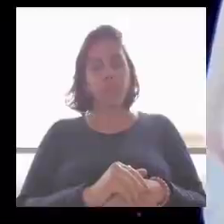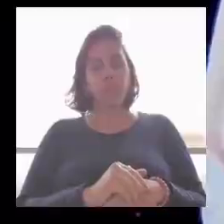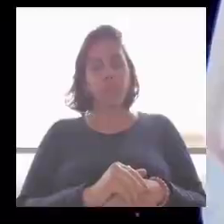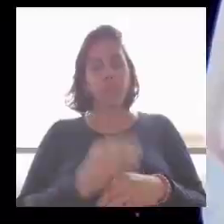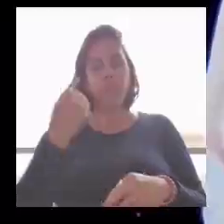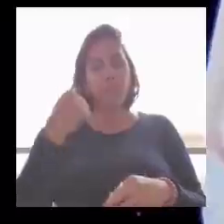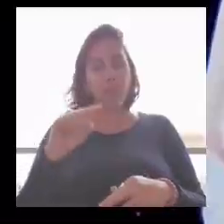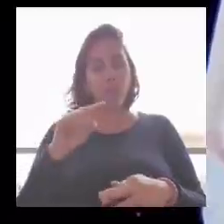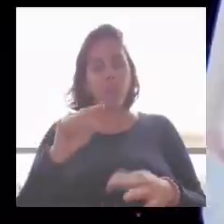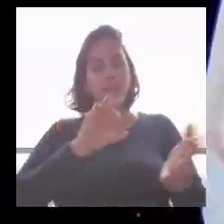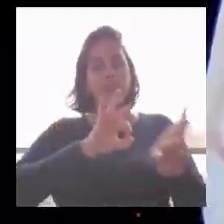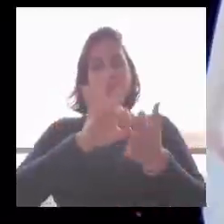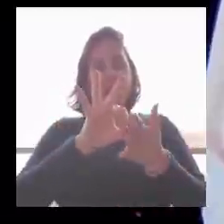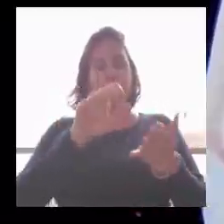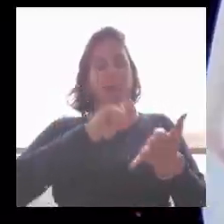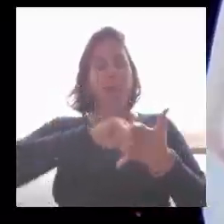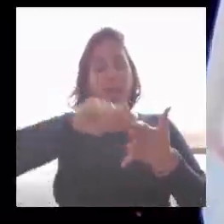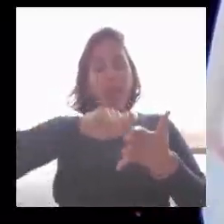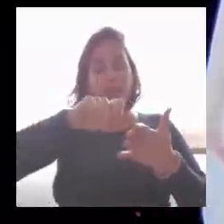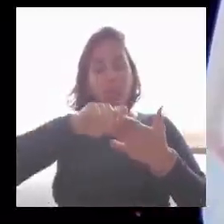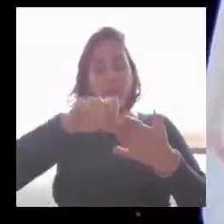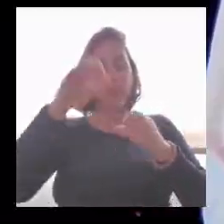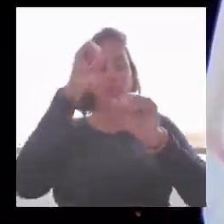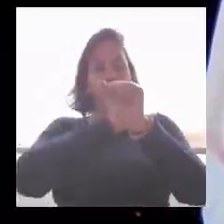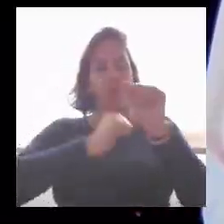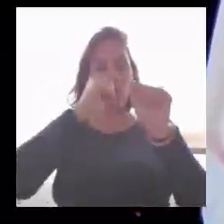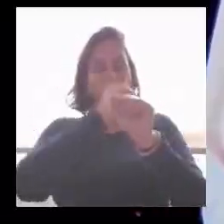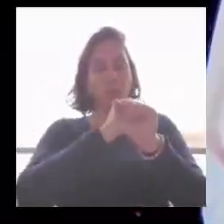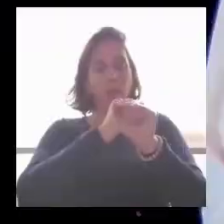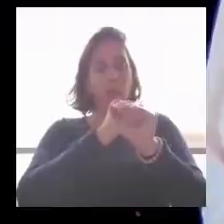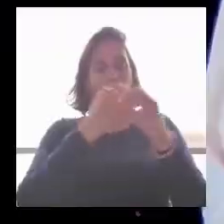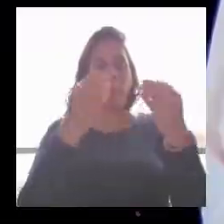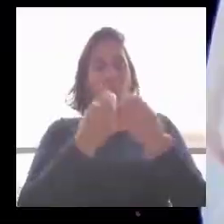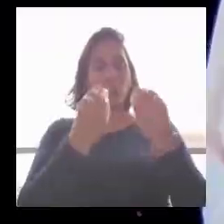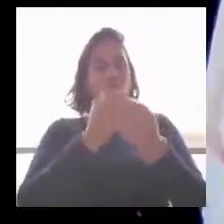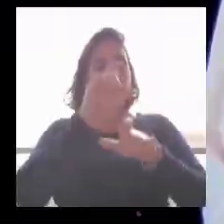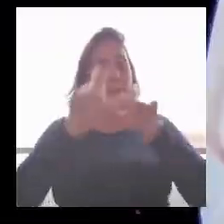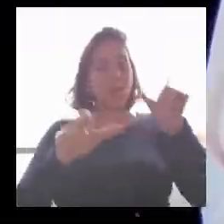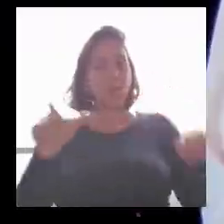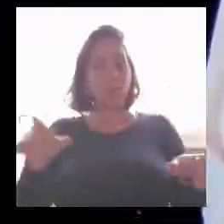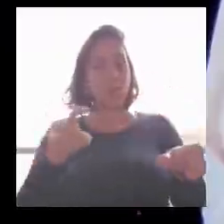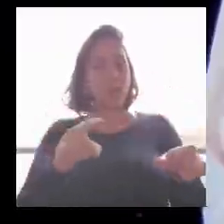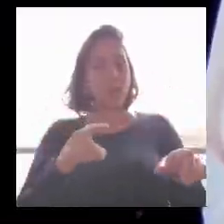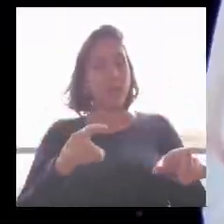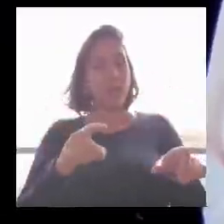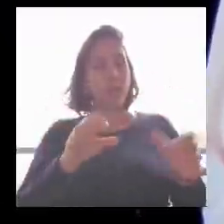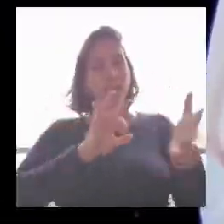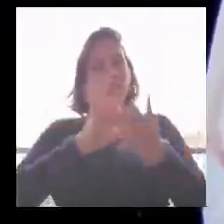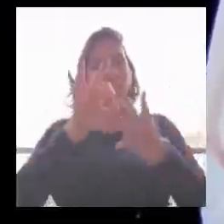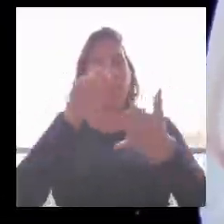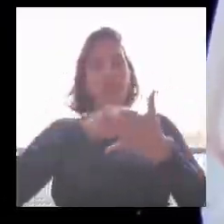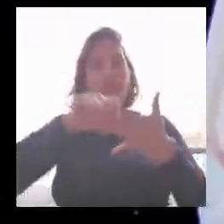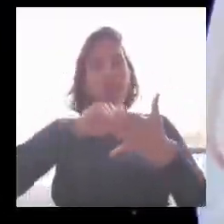el sistema escrito como tecnología, a muchas personas nos encanta decir que el sistema escrito, el alfabeto, es